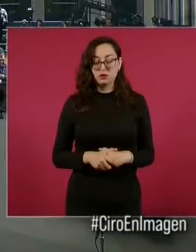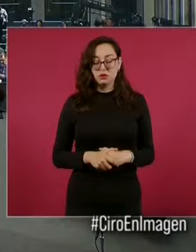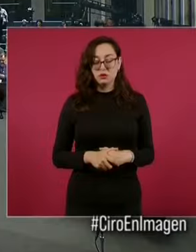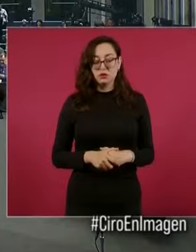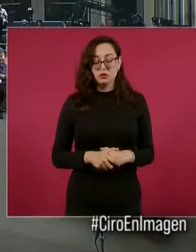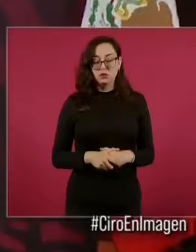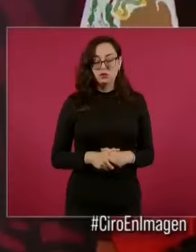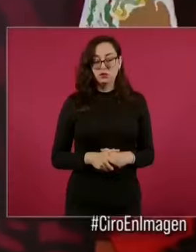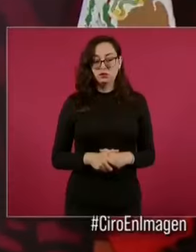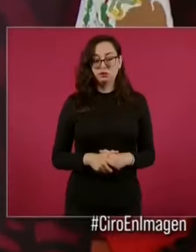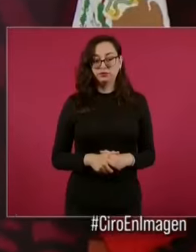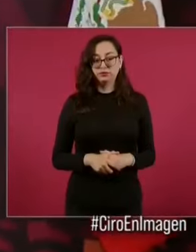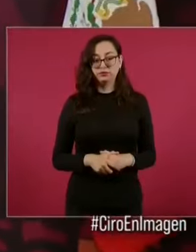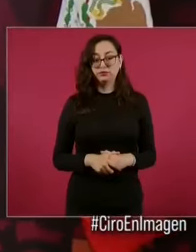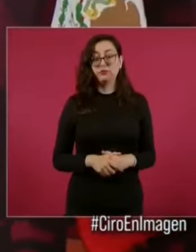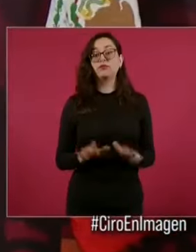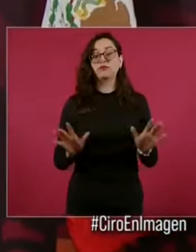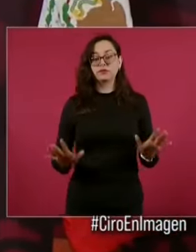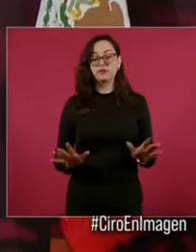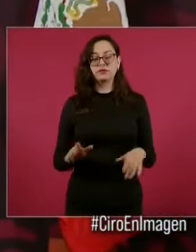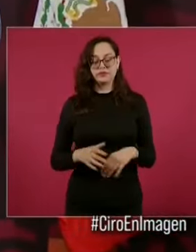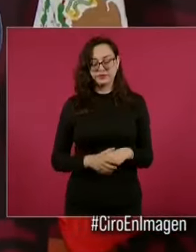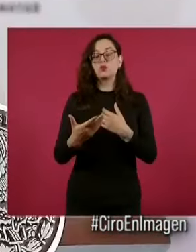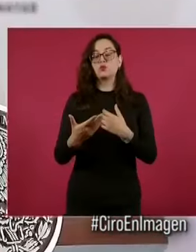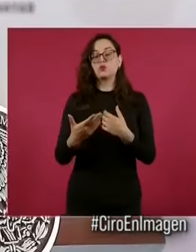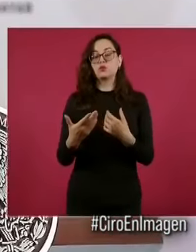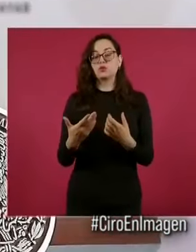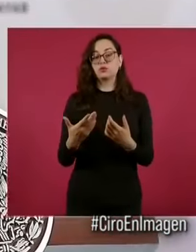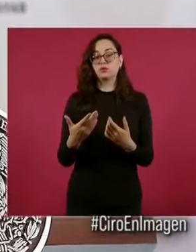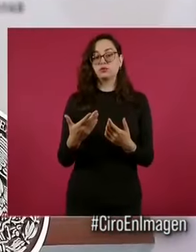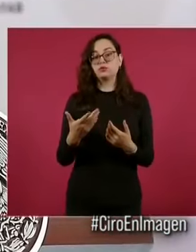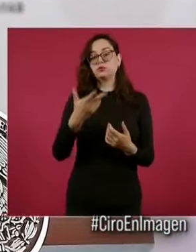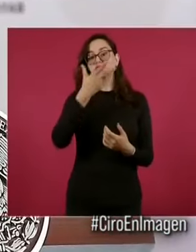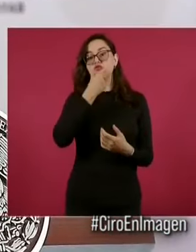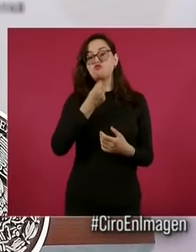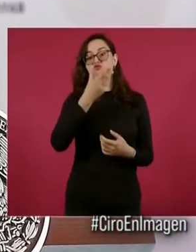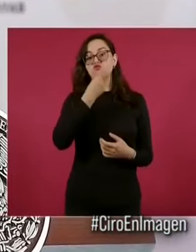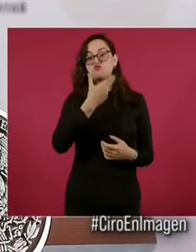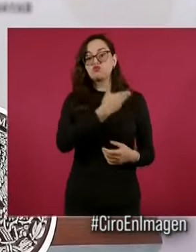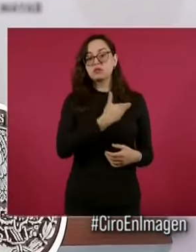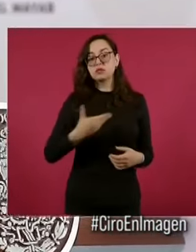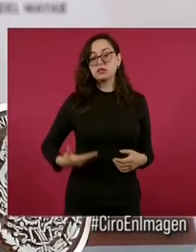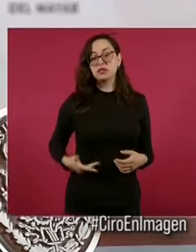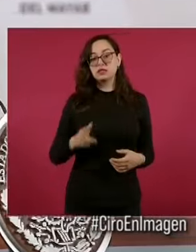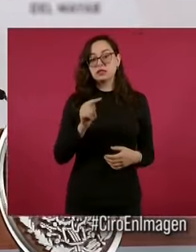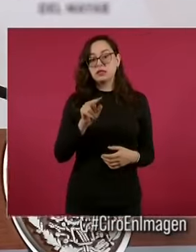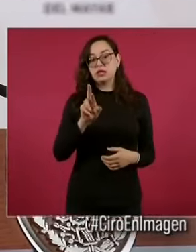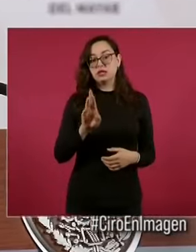Le voy a enviar una carta, lo anuncio, a mi amigo Donald Trump,